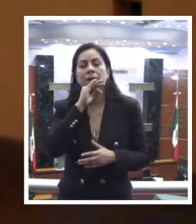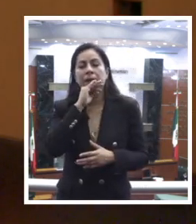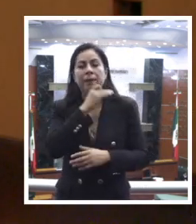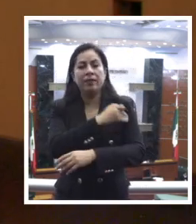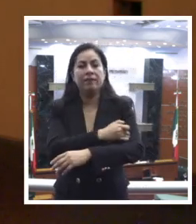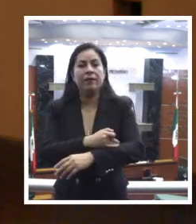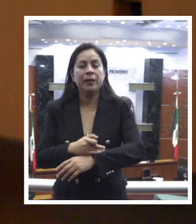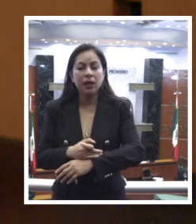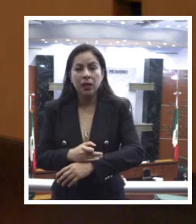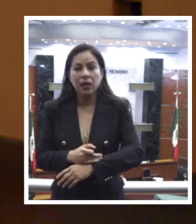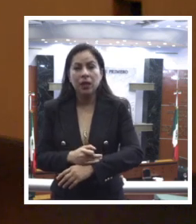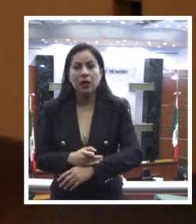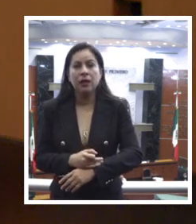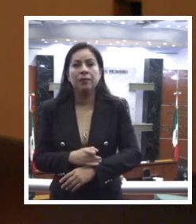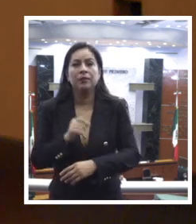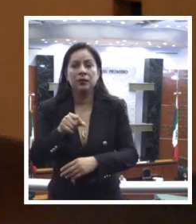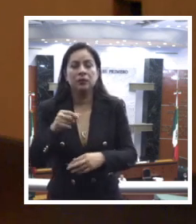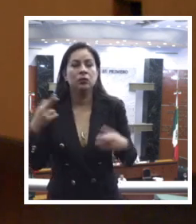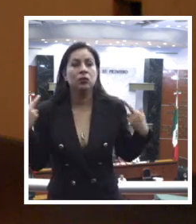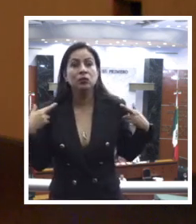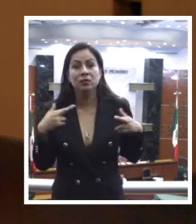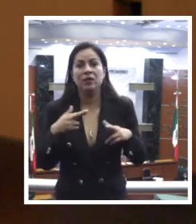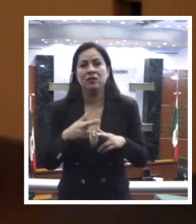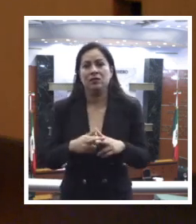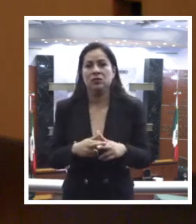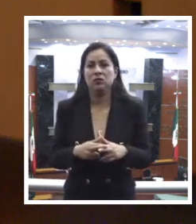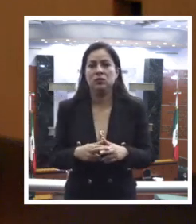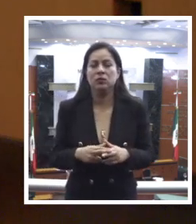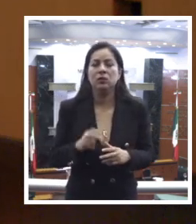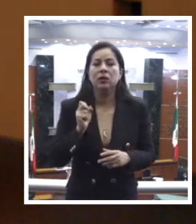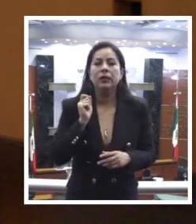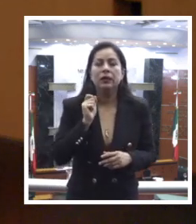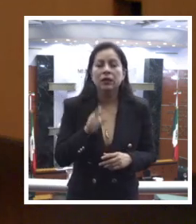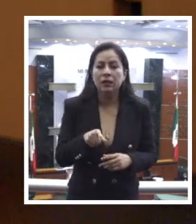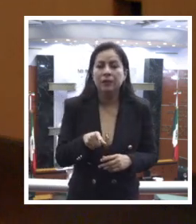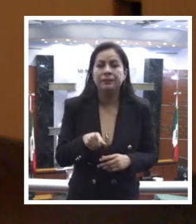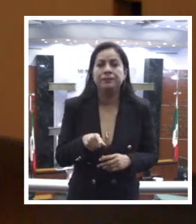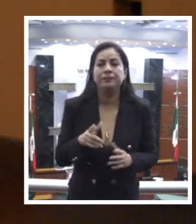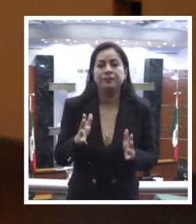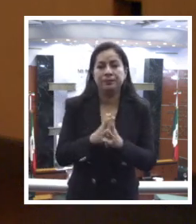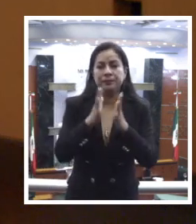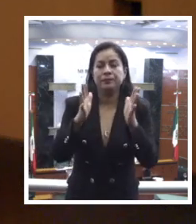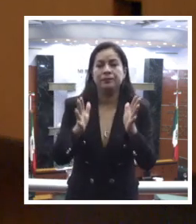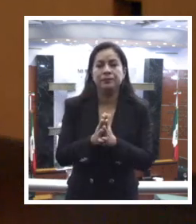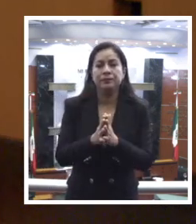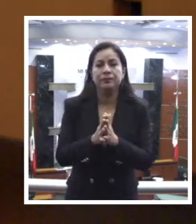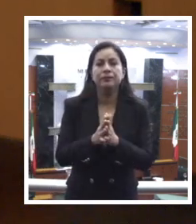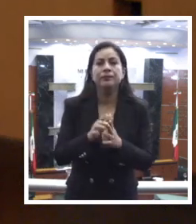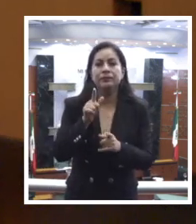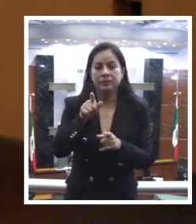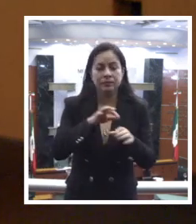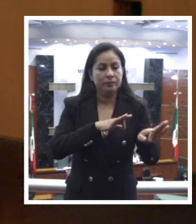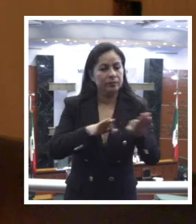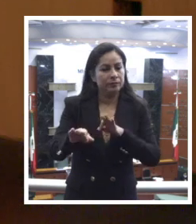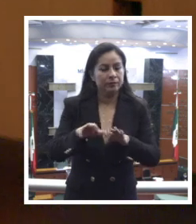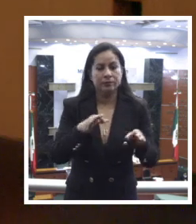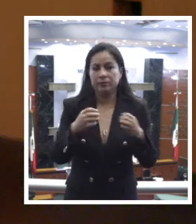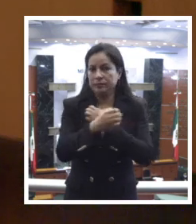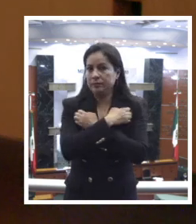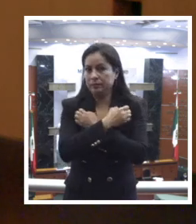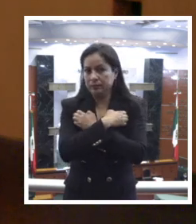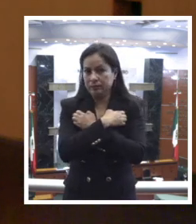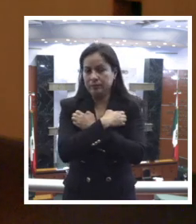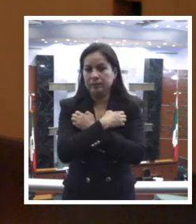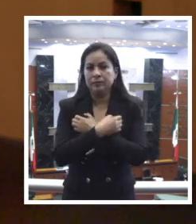padres de familia y los docentes que participan en estas labores educativas.